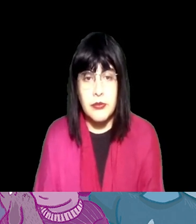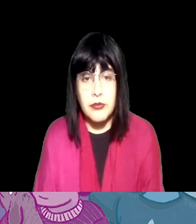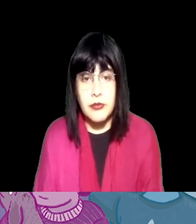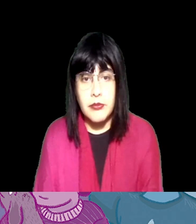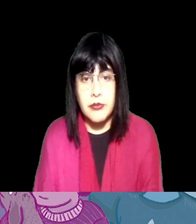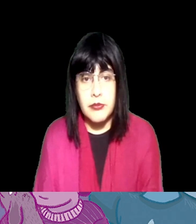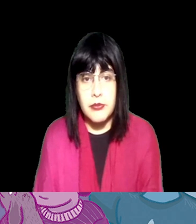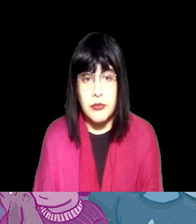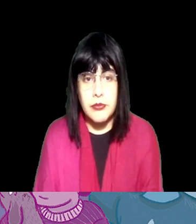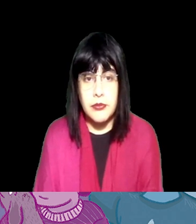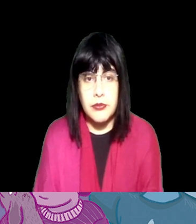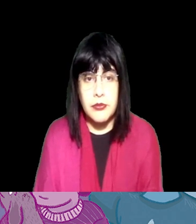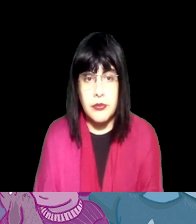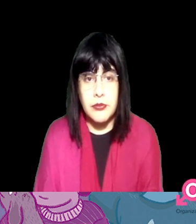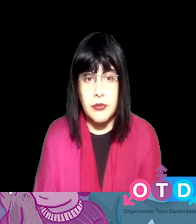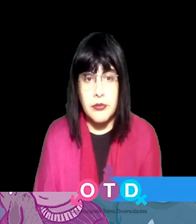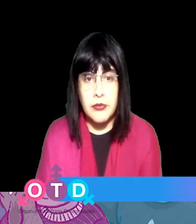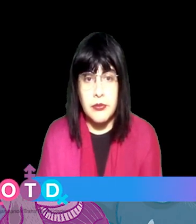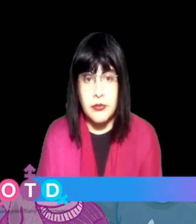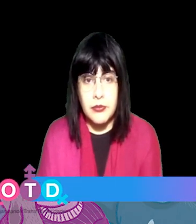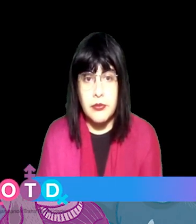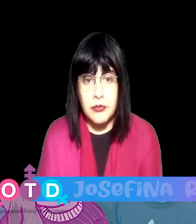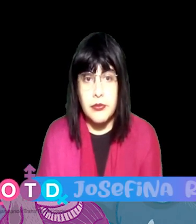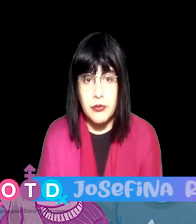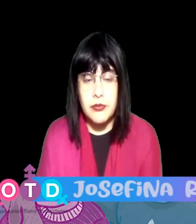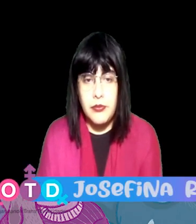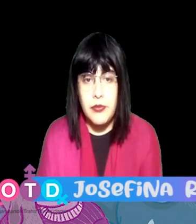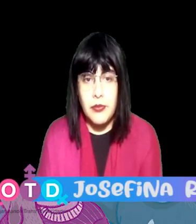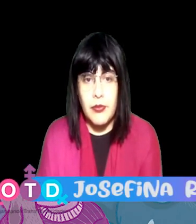surge OTEDUCA, que es la unidad de educación de OTD.